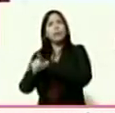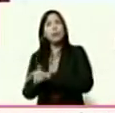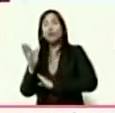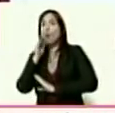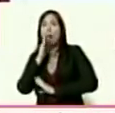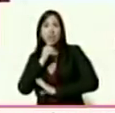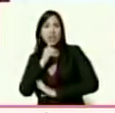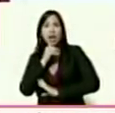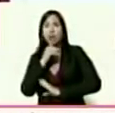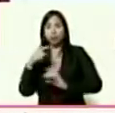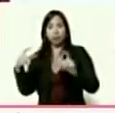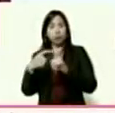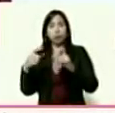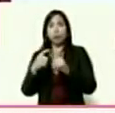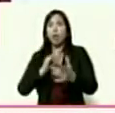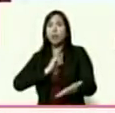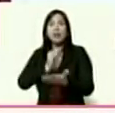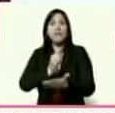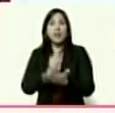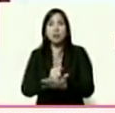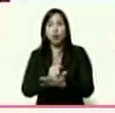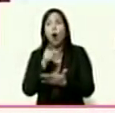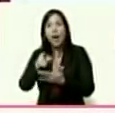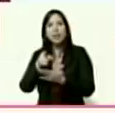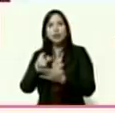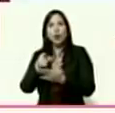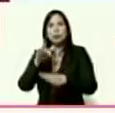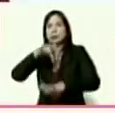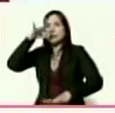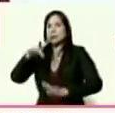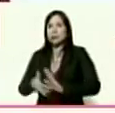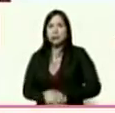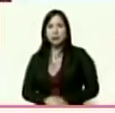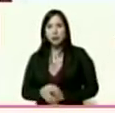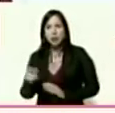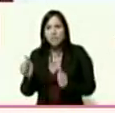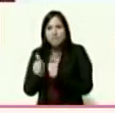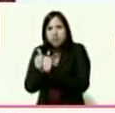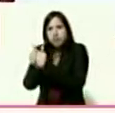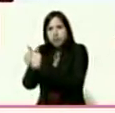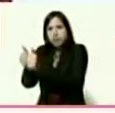documentos. Eso es un delito, complicidad del gobierno.